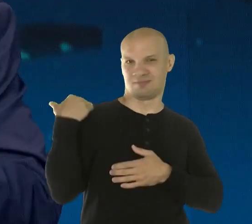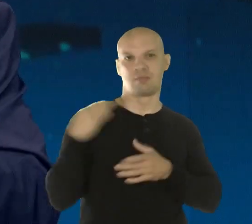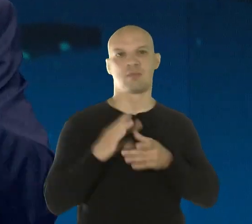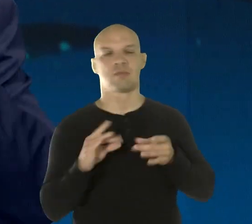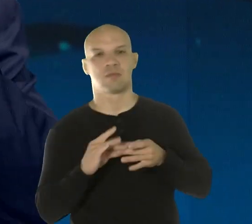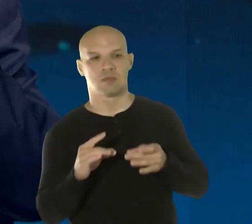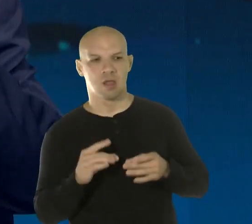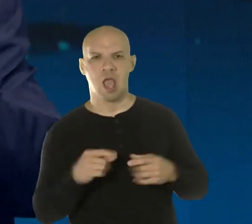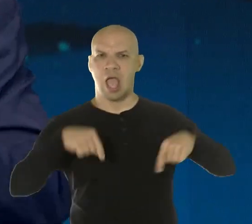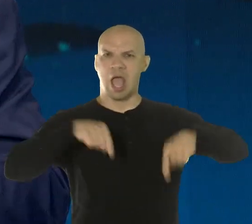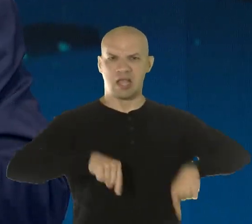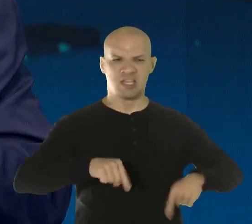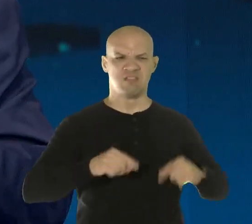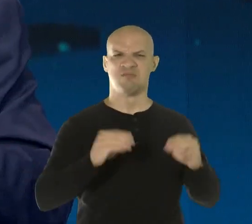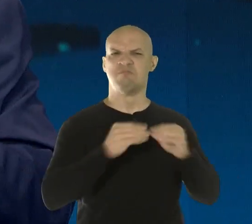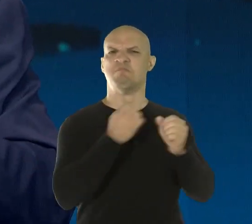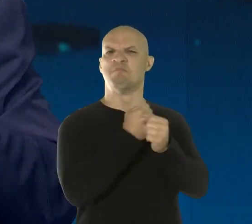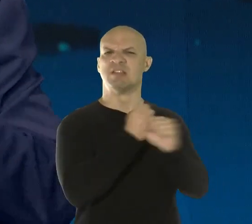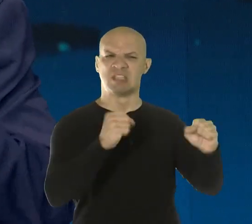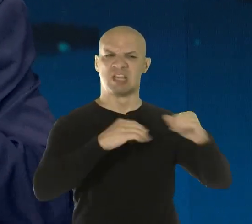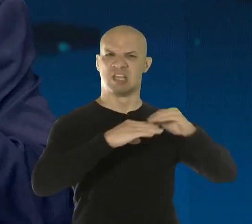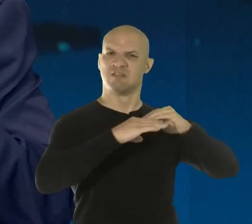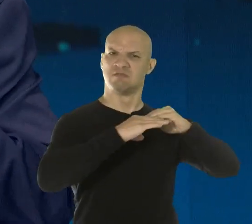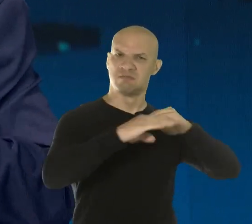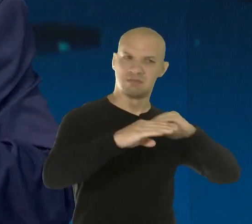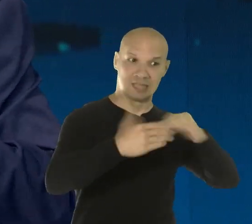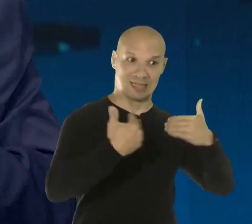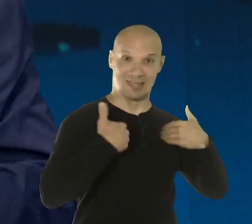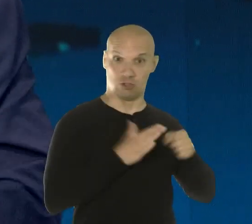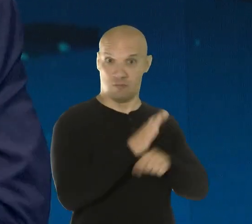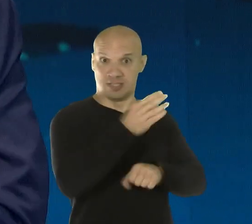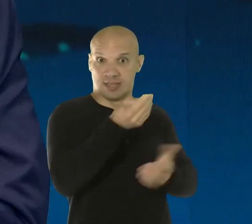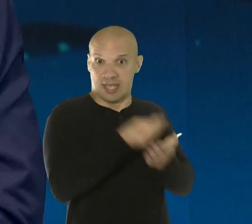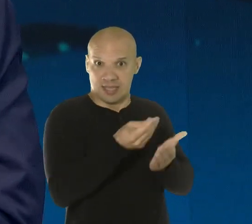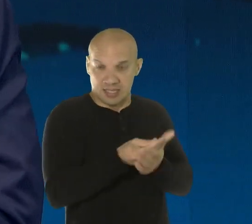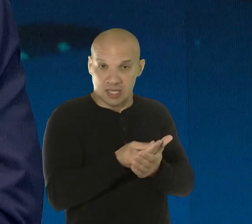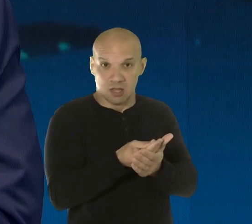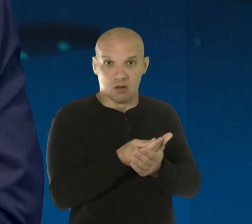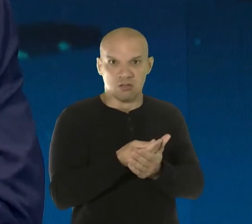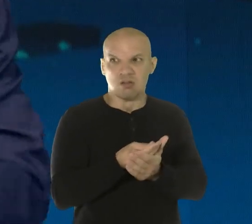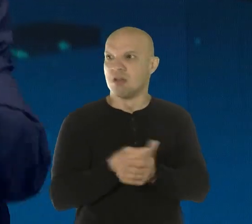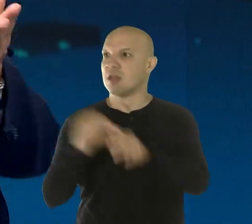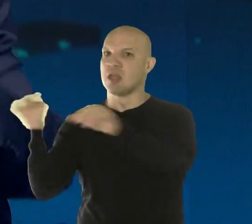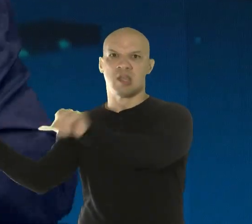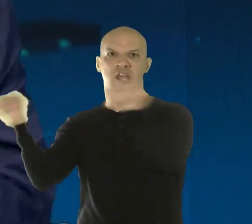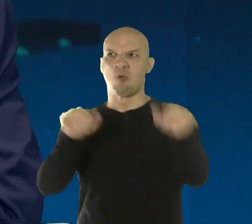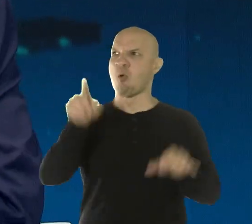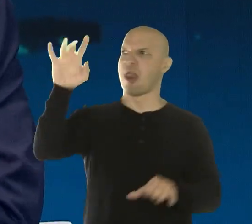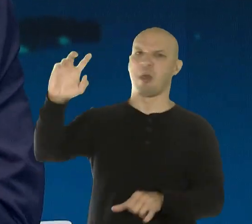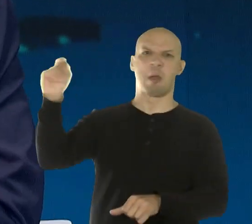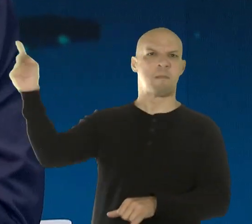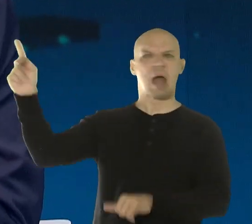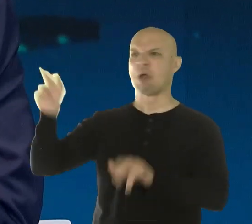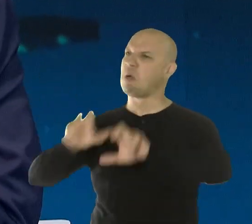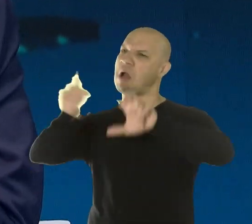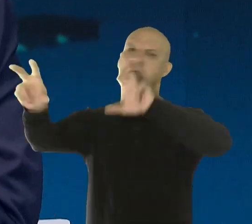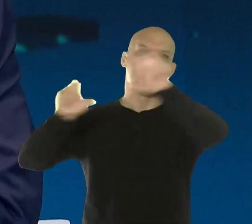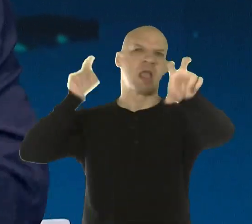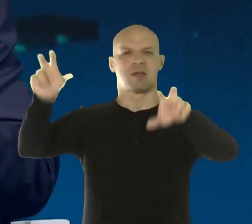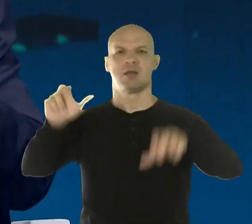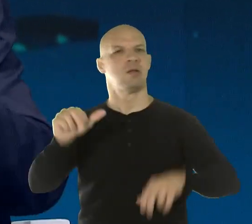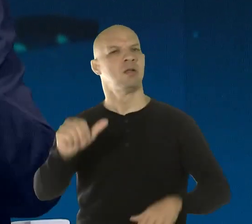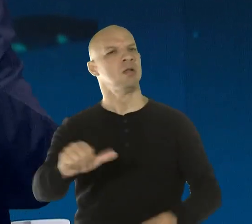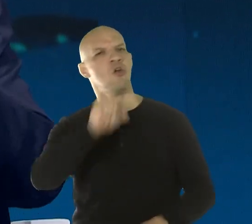más conservadora, está bien capitalizada. No hay este tipo de actividad parecida a estos bancos especializados.